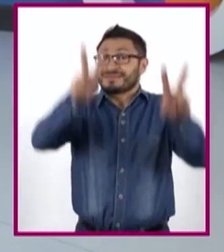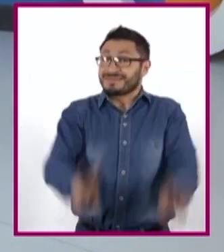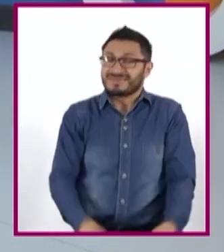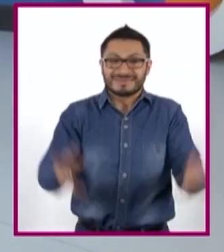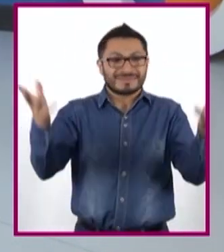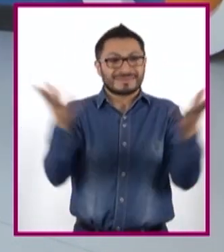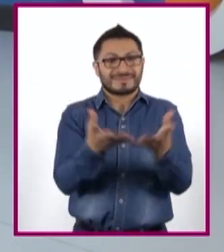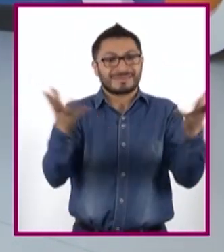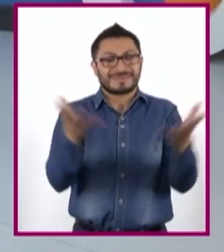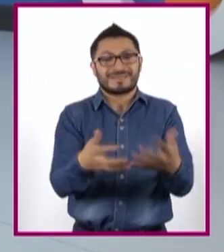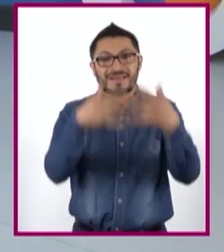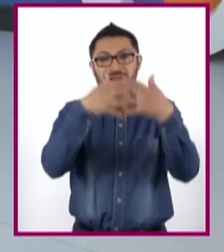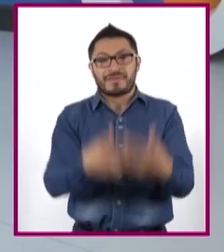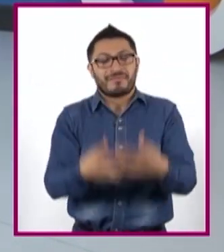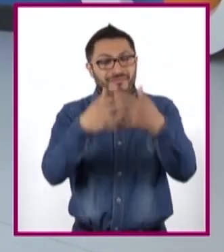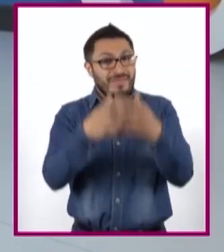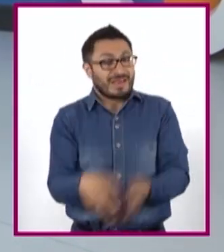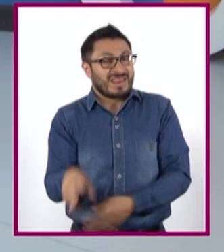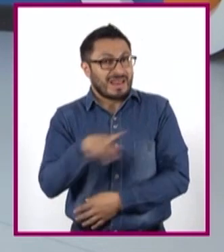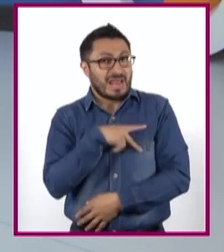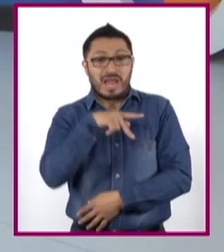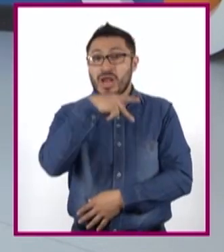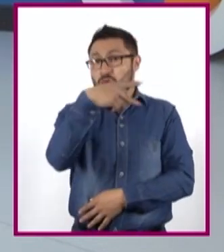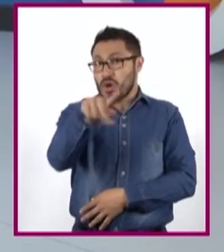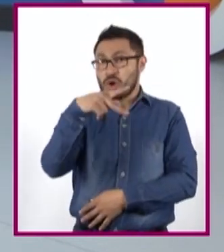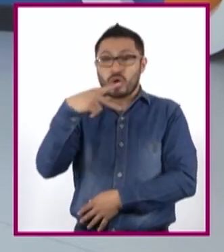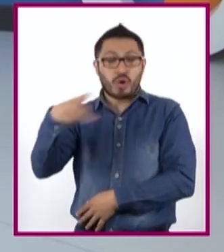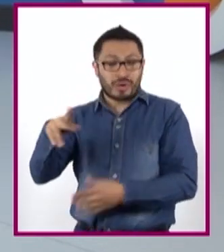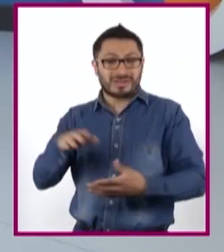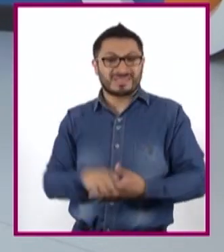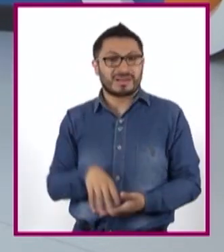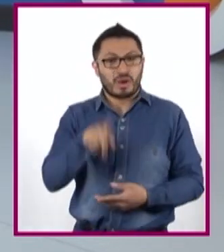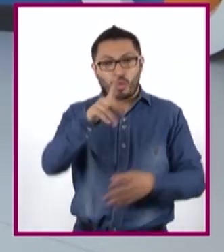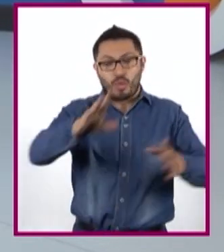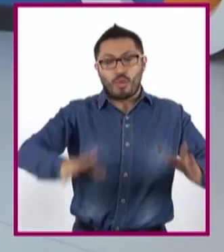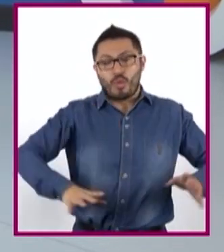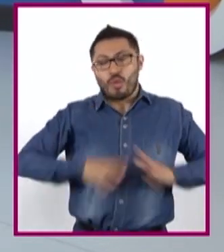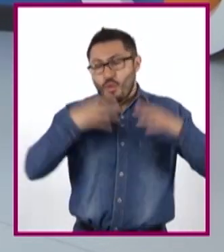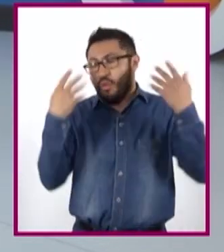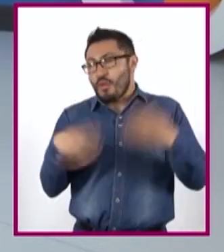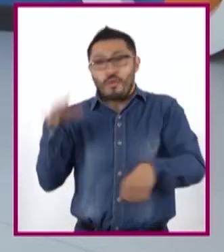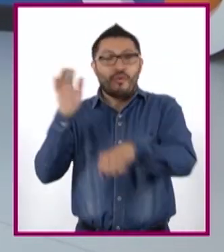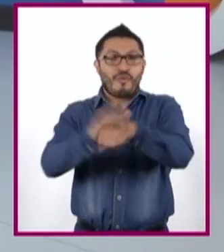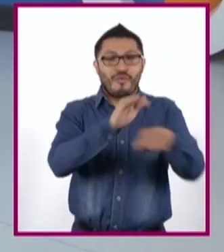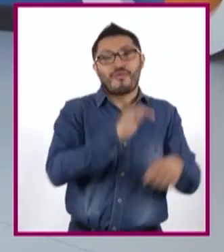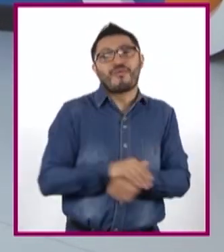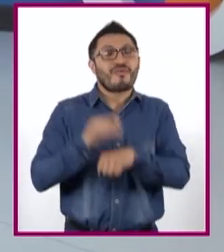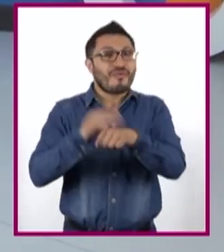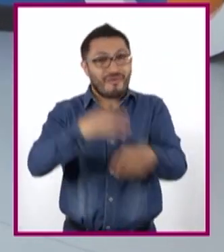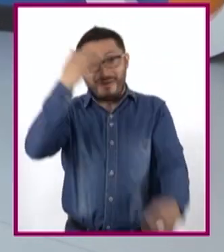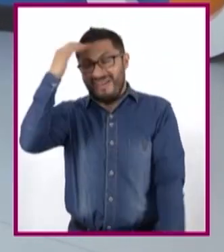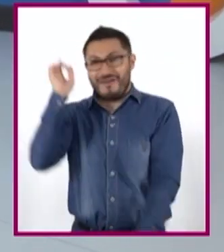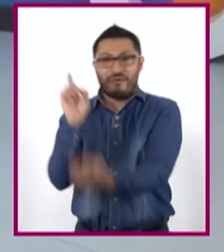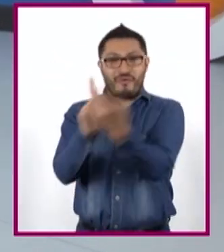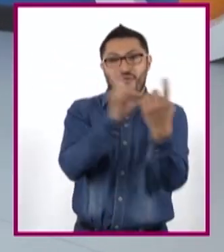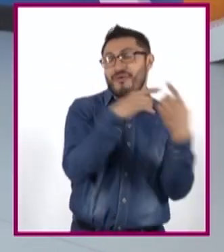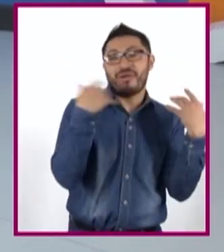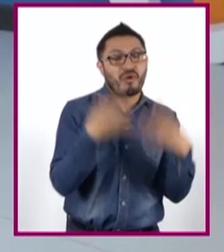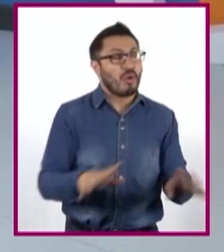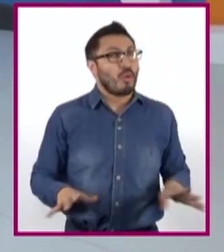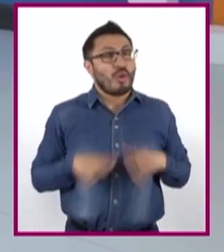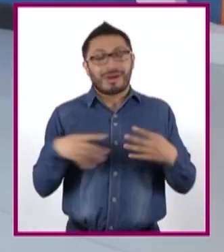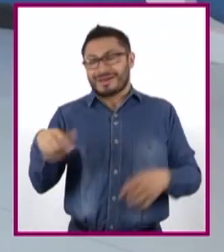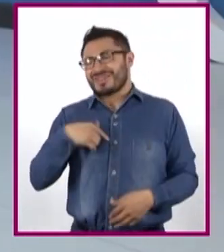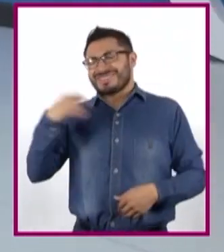realizaremos nuestra propia máquina. Verán que sorprenderán a sus amigos y conocidos. Estoy muy